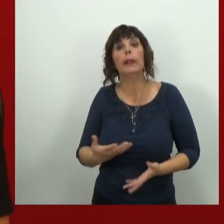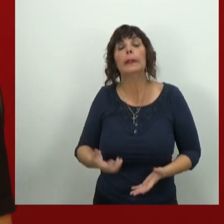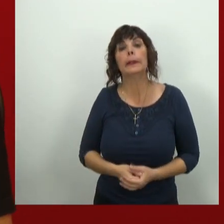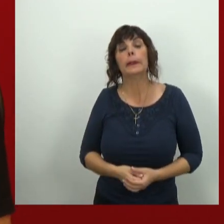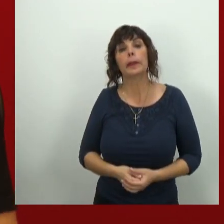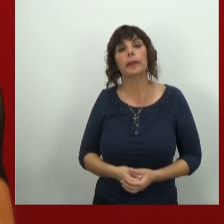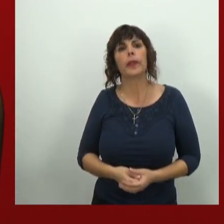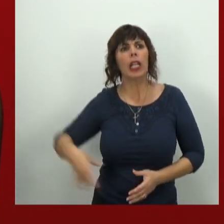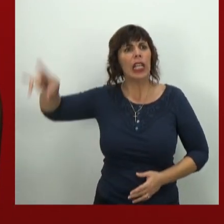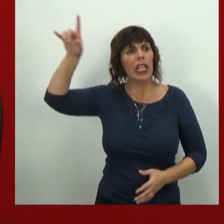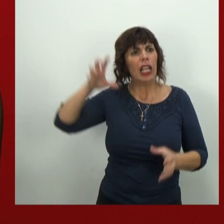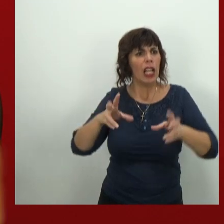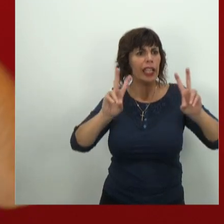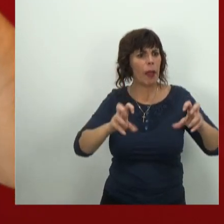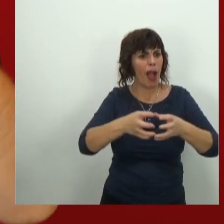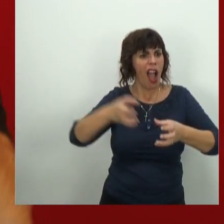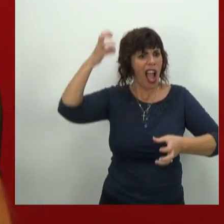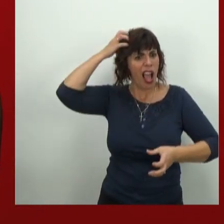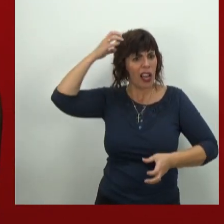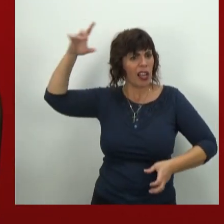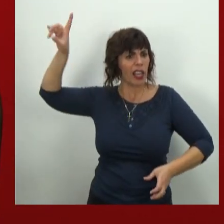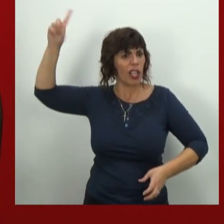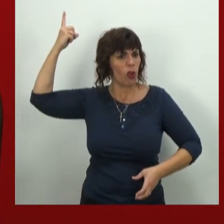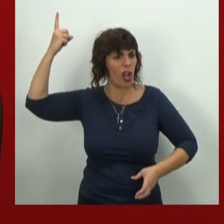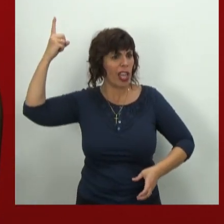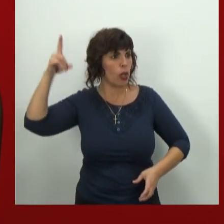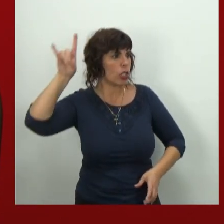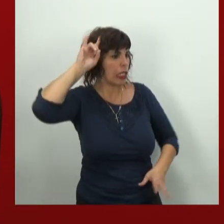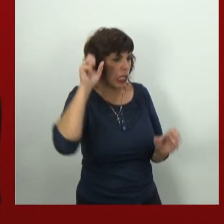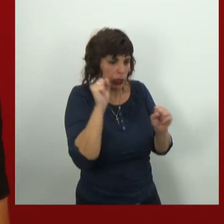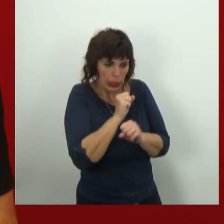reino? Porque él sabe que el reino está en esa palabra.